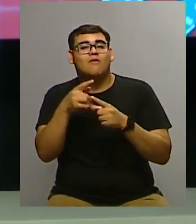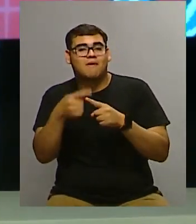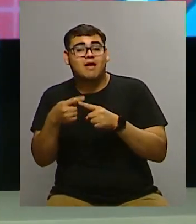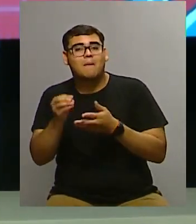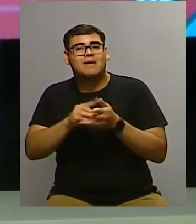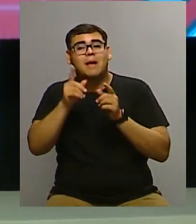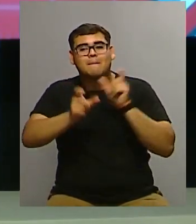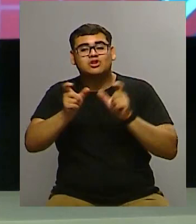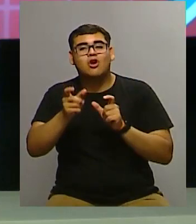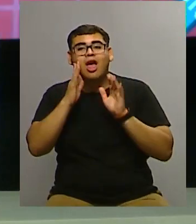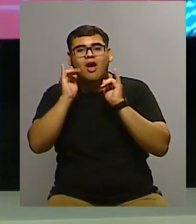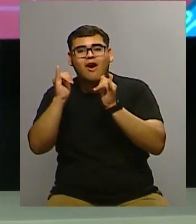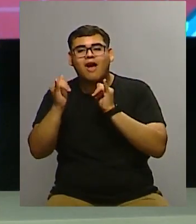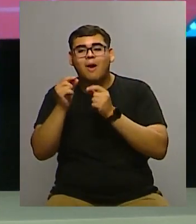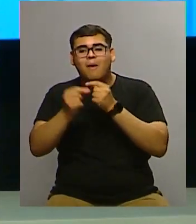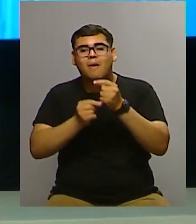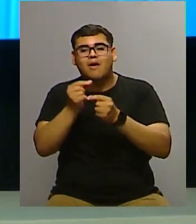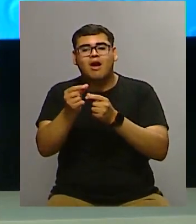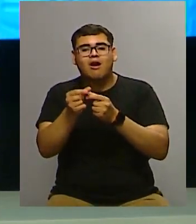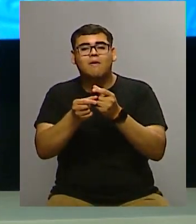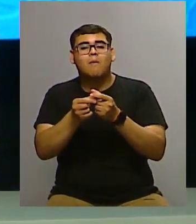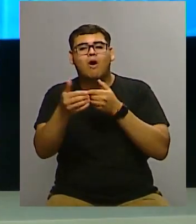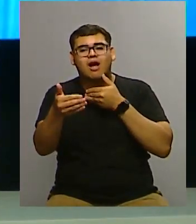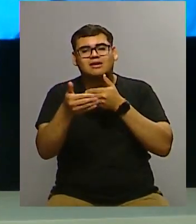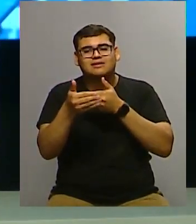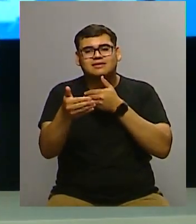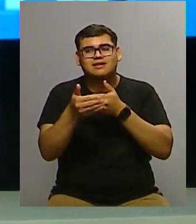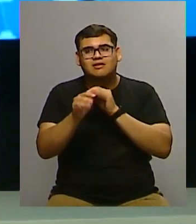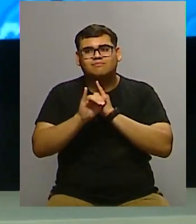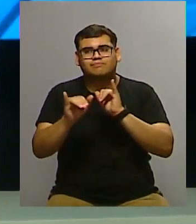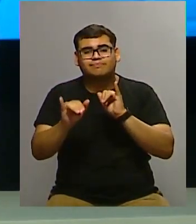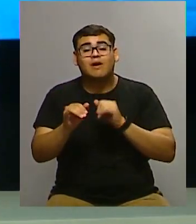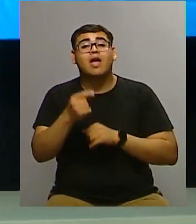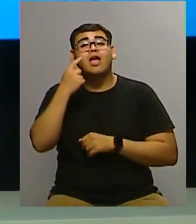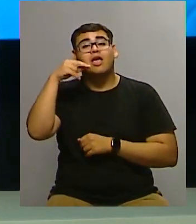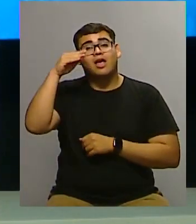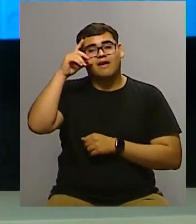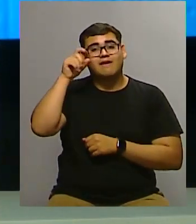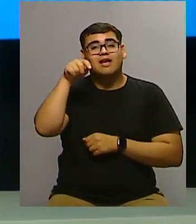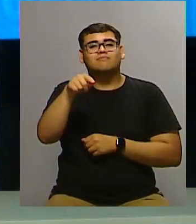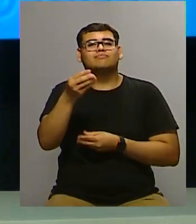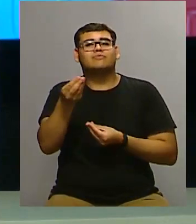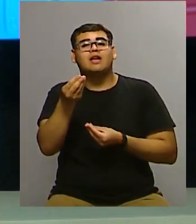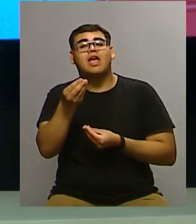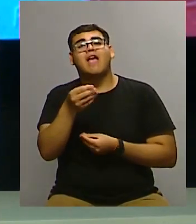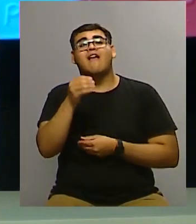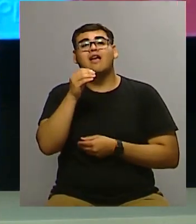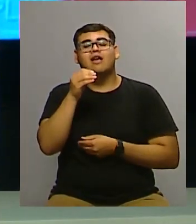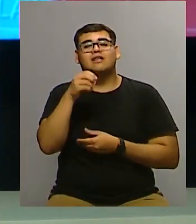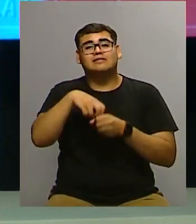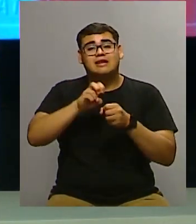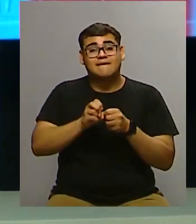Por ejemplo, desde el INB nosotros dictamos una resolución que puso en un pie de igualdad el vino y la cerveza en lo que